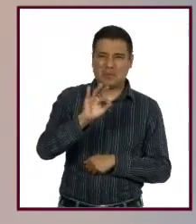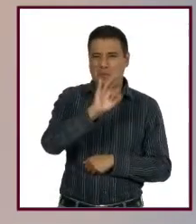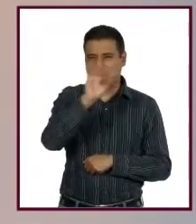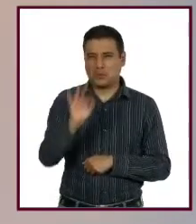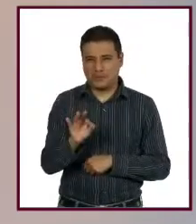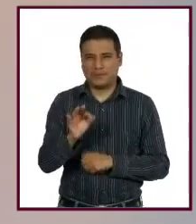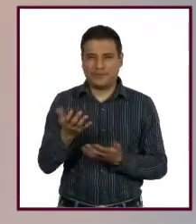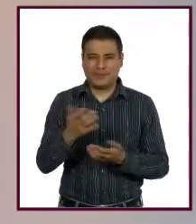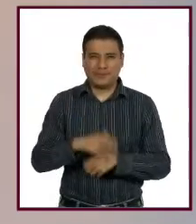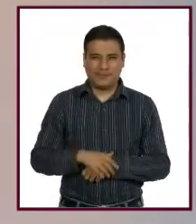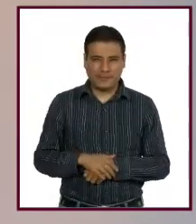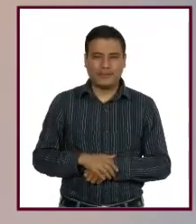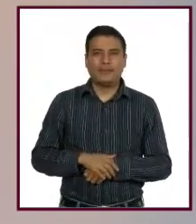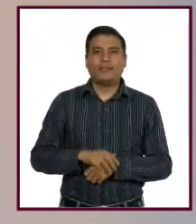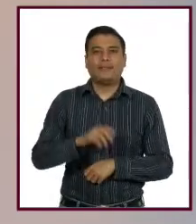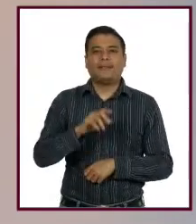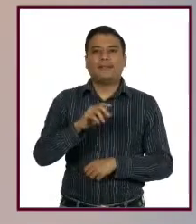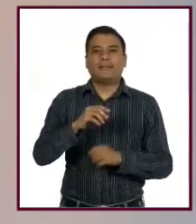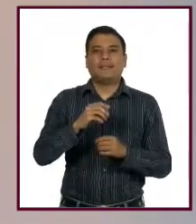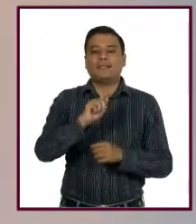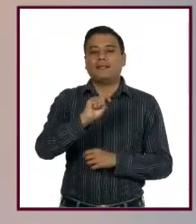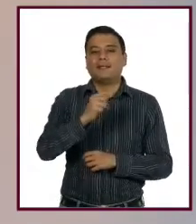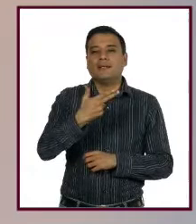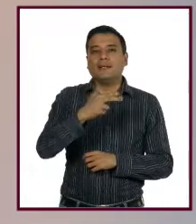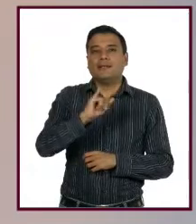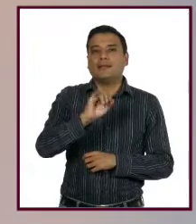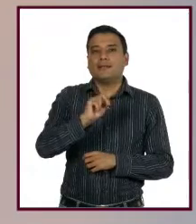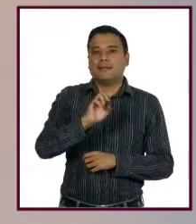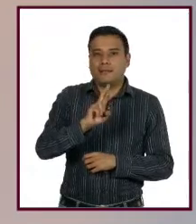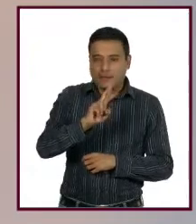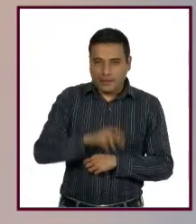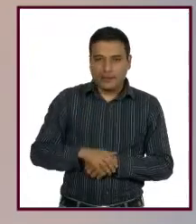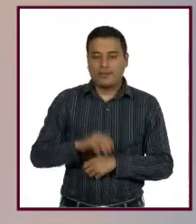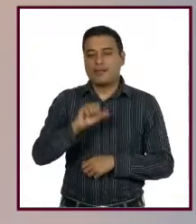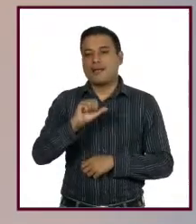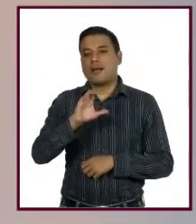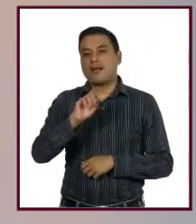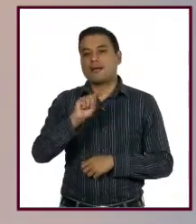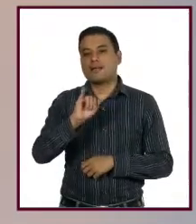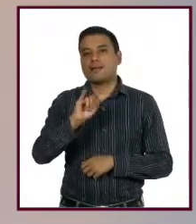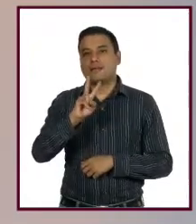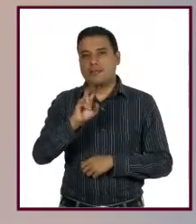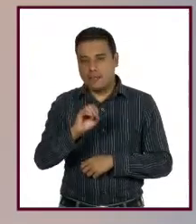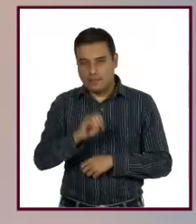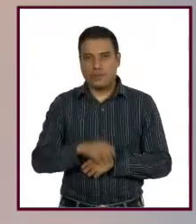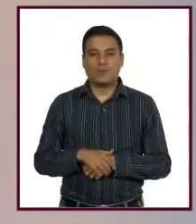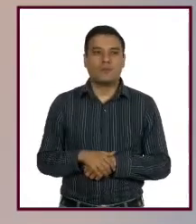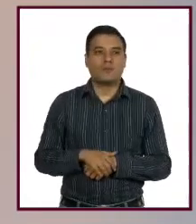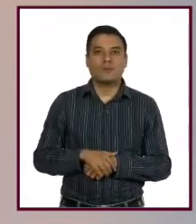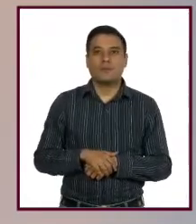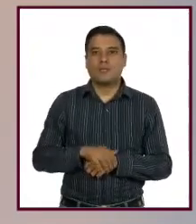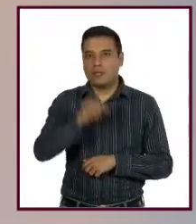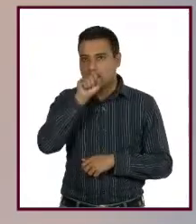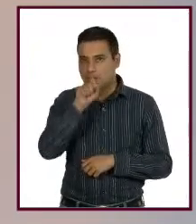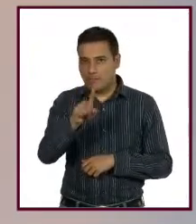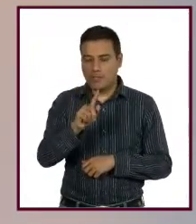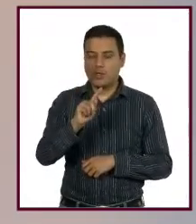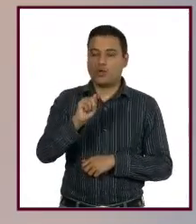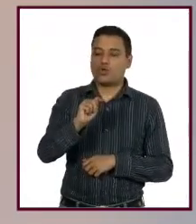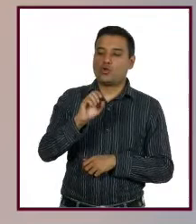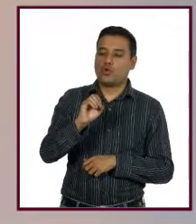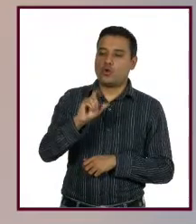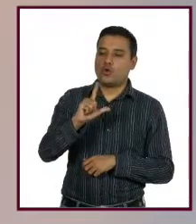los disolventes volátiles, el tiner, el activo, tal vez específicamente el tolueno,